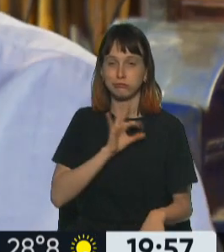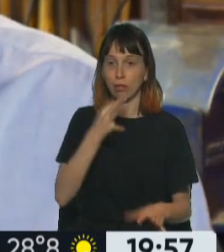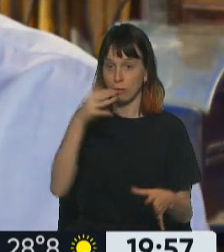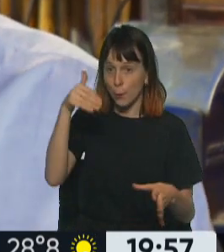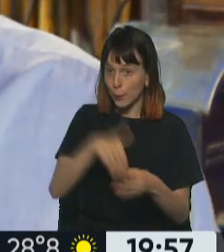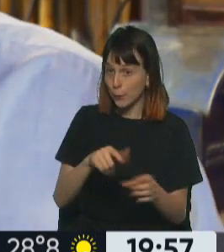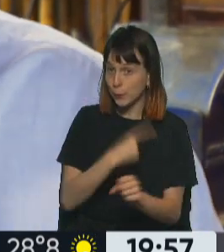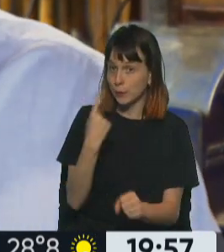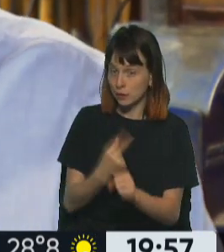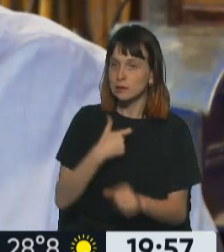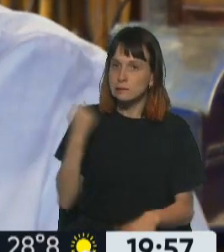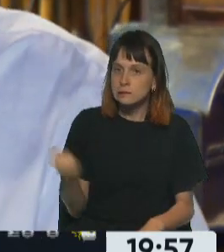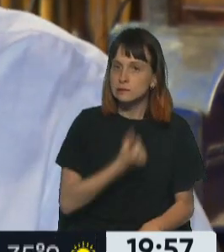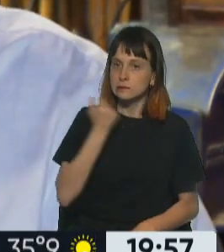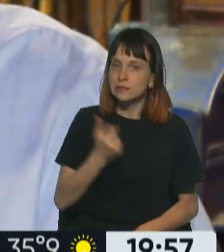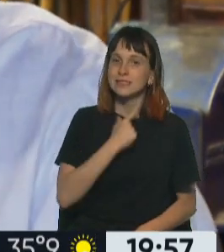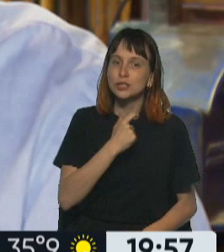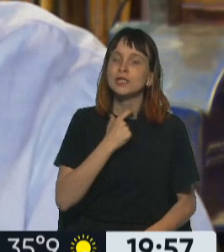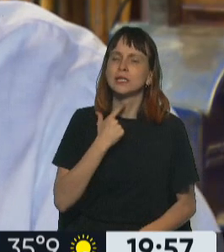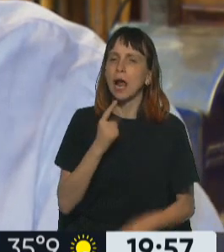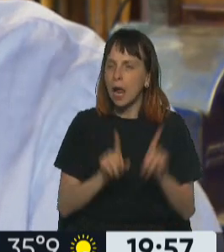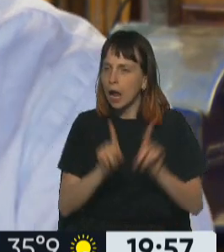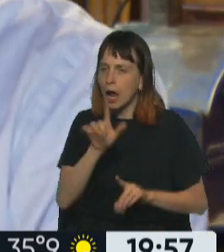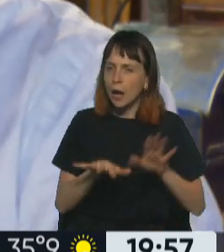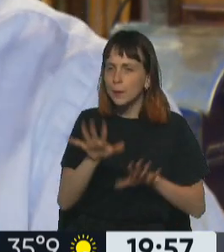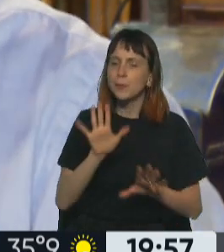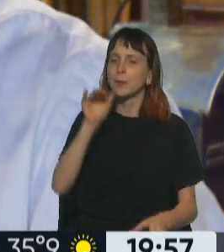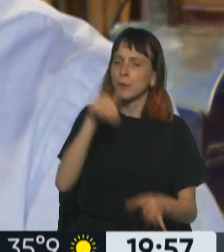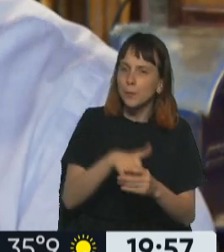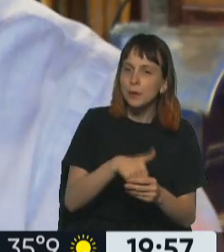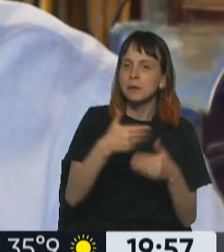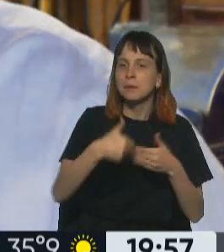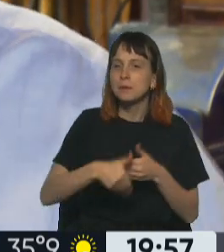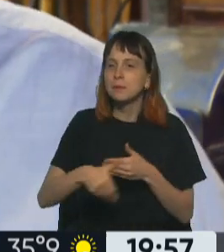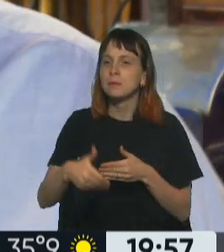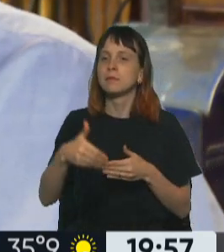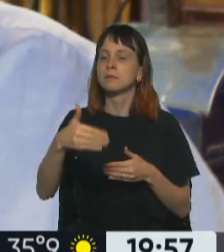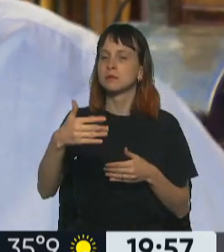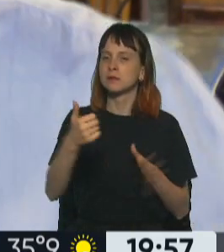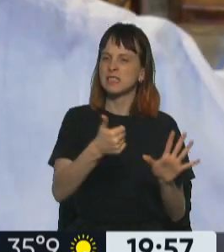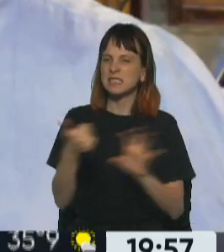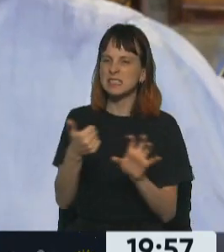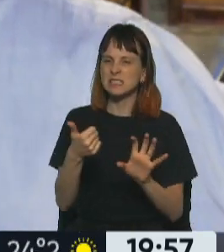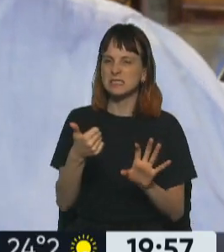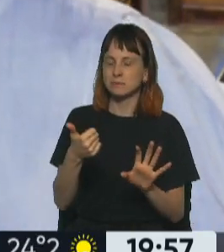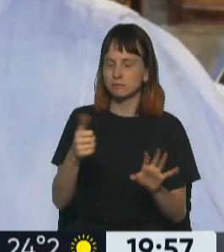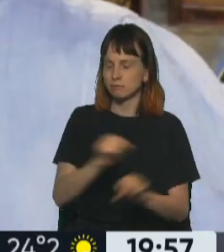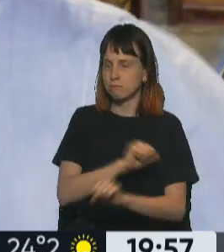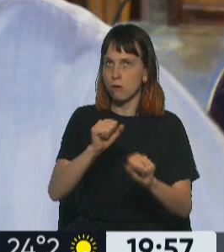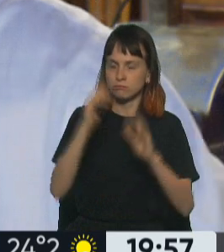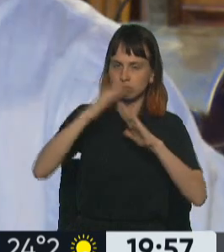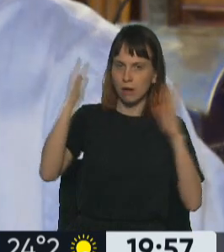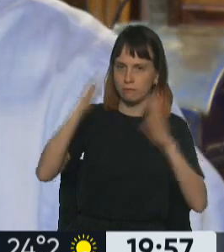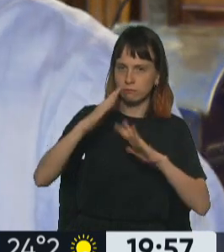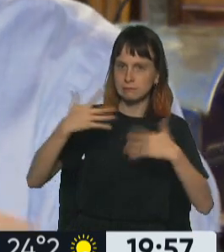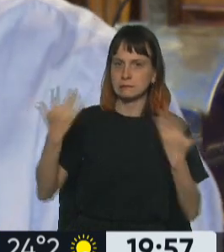quería votar, ¿viste? Y voté un par de veces y a los 6 meses, al año, iba todo por el aire. O sea que